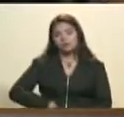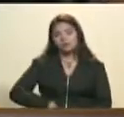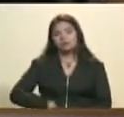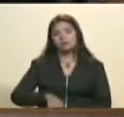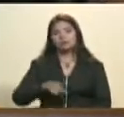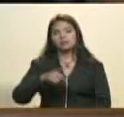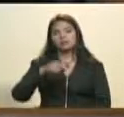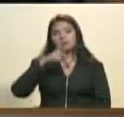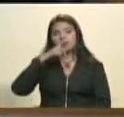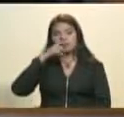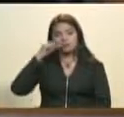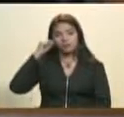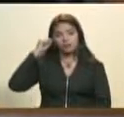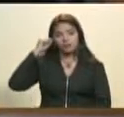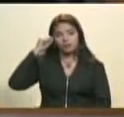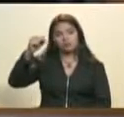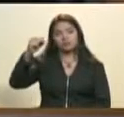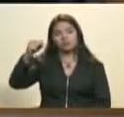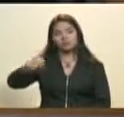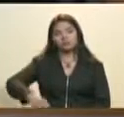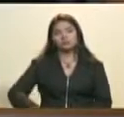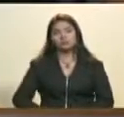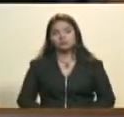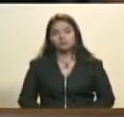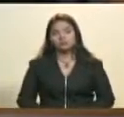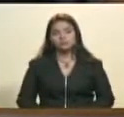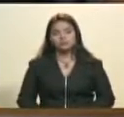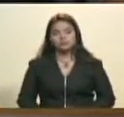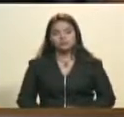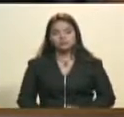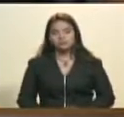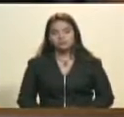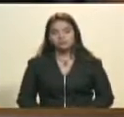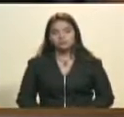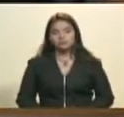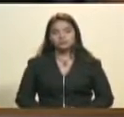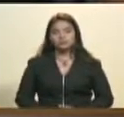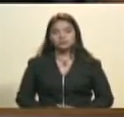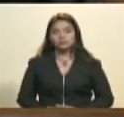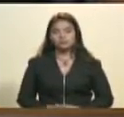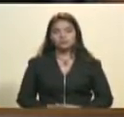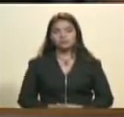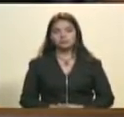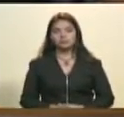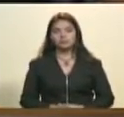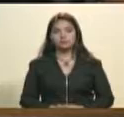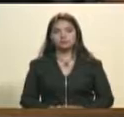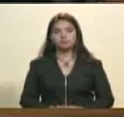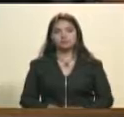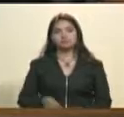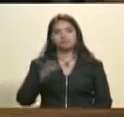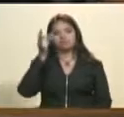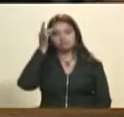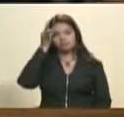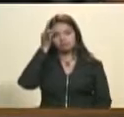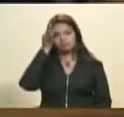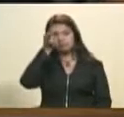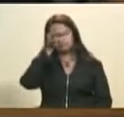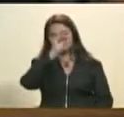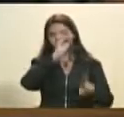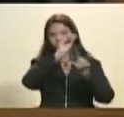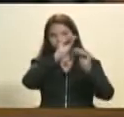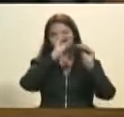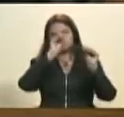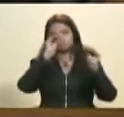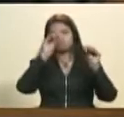constitucional de la República Bolivariana de Venezuela, señor Nicolás Maduro Moros, y exigimos a los Estados Unidos y a las naciones del